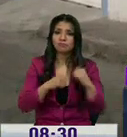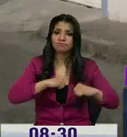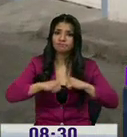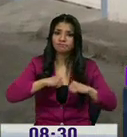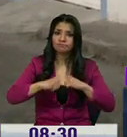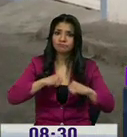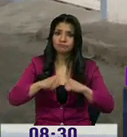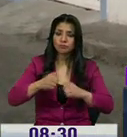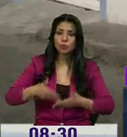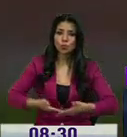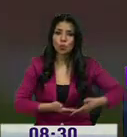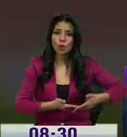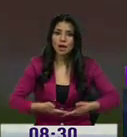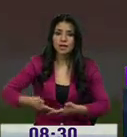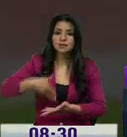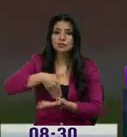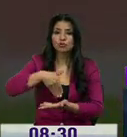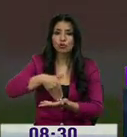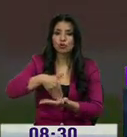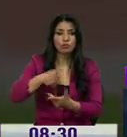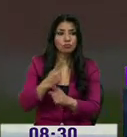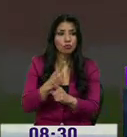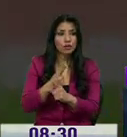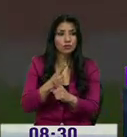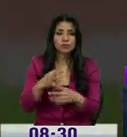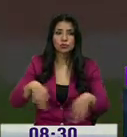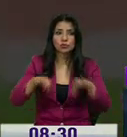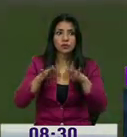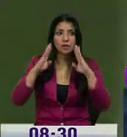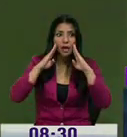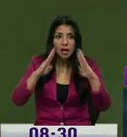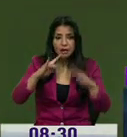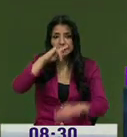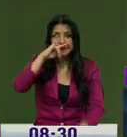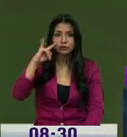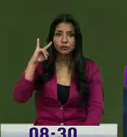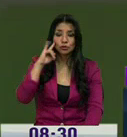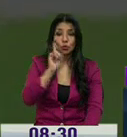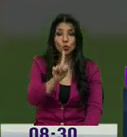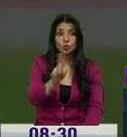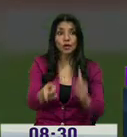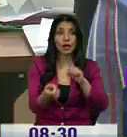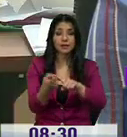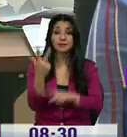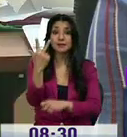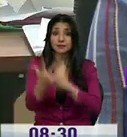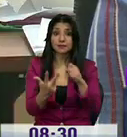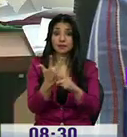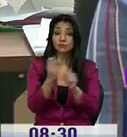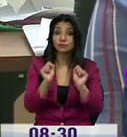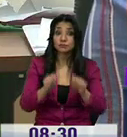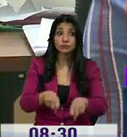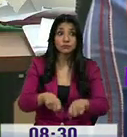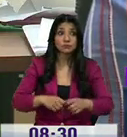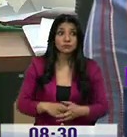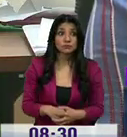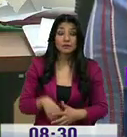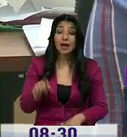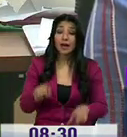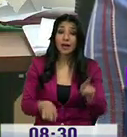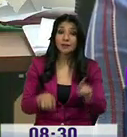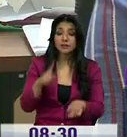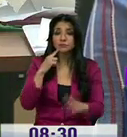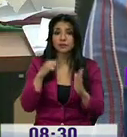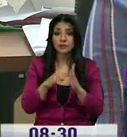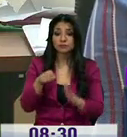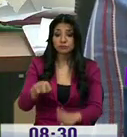gestión de los guaguacentros, con lo cual se espera mejorar la atención de los niños de 1 a 3 años de edad. Porque muchas de las veces se ha visto que han